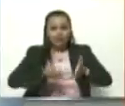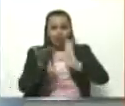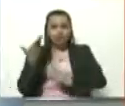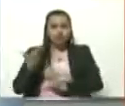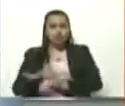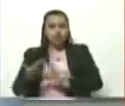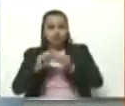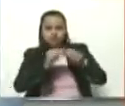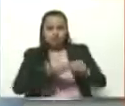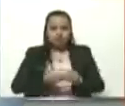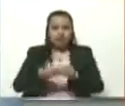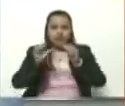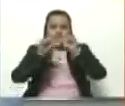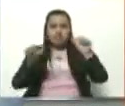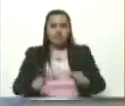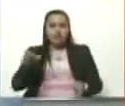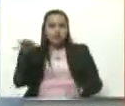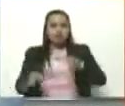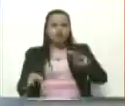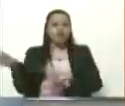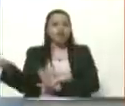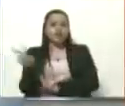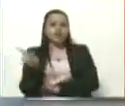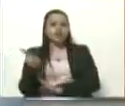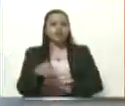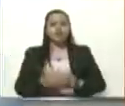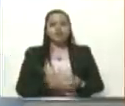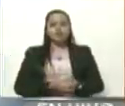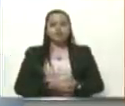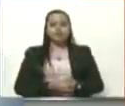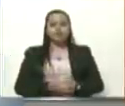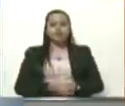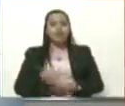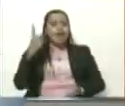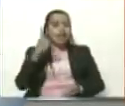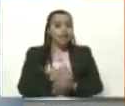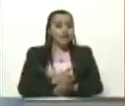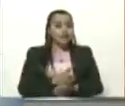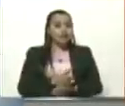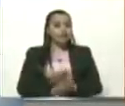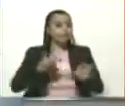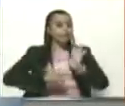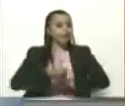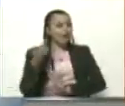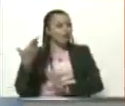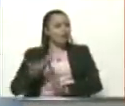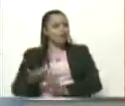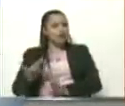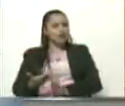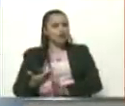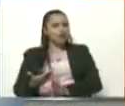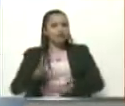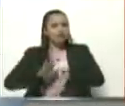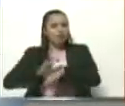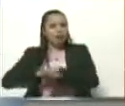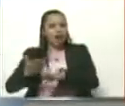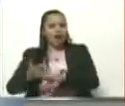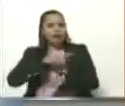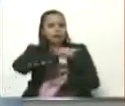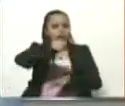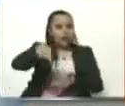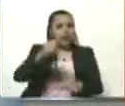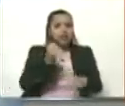el sistema de justicia venezolano y que se debe fundamentalmente a la labor de todos ustedes